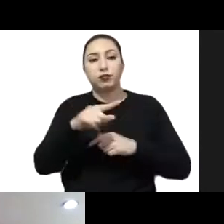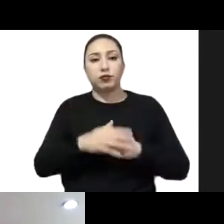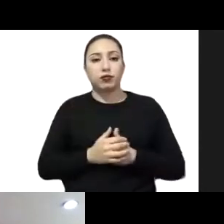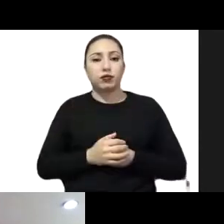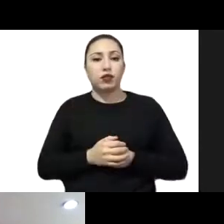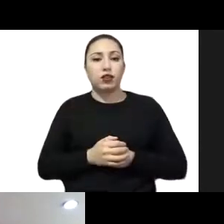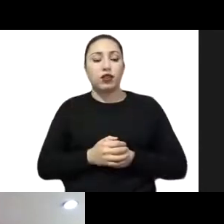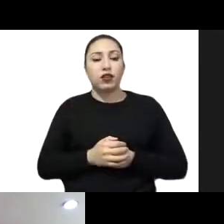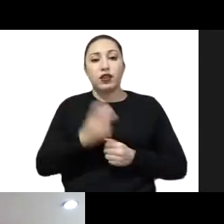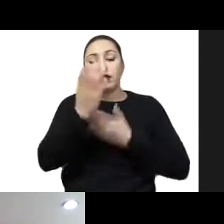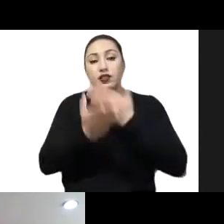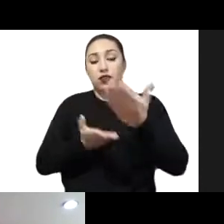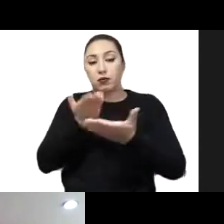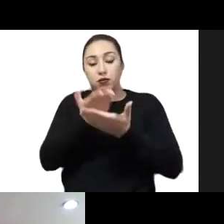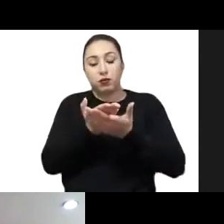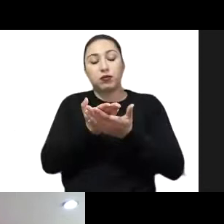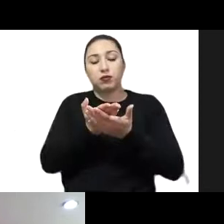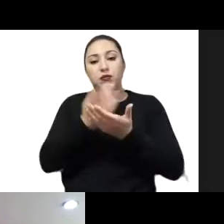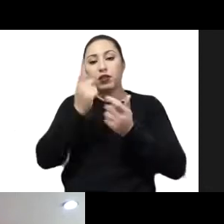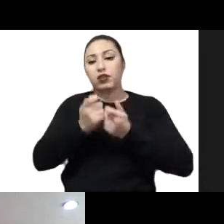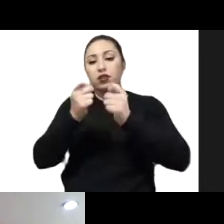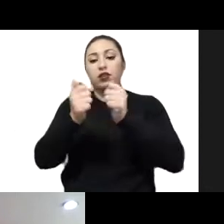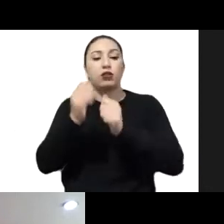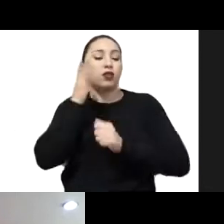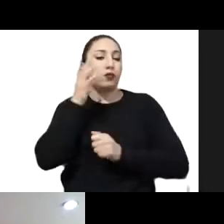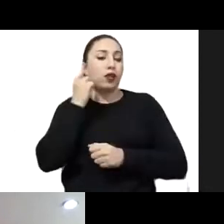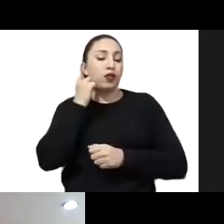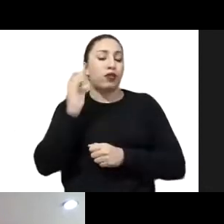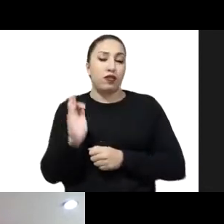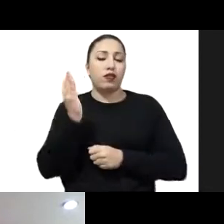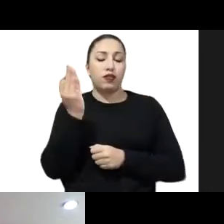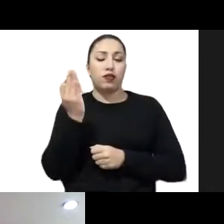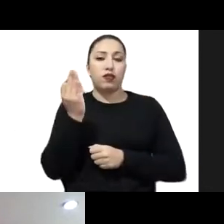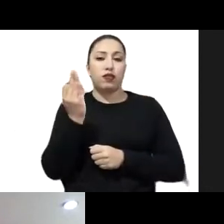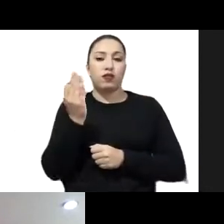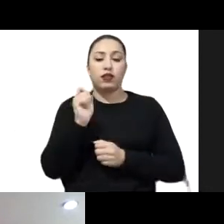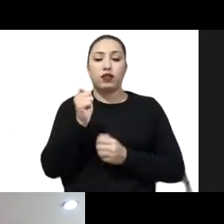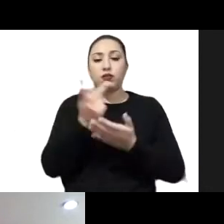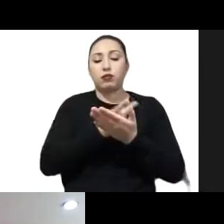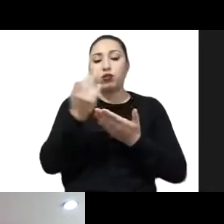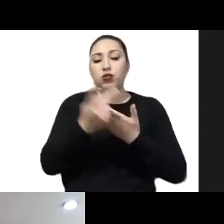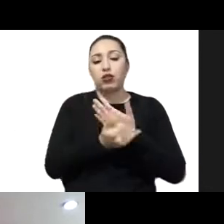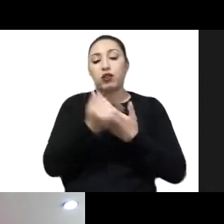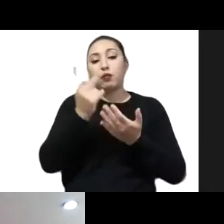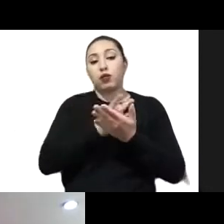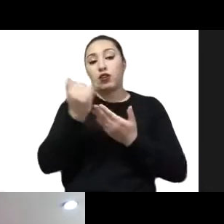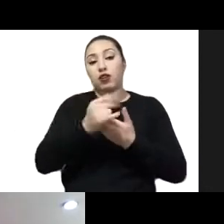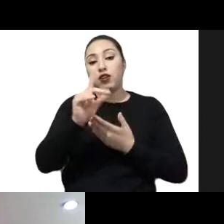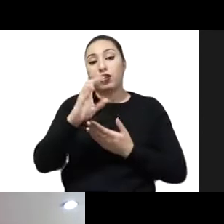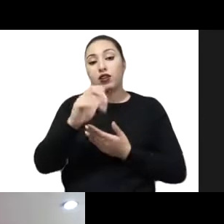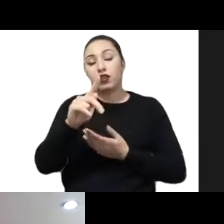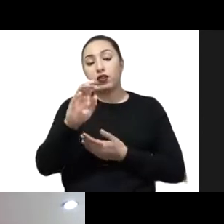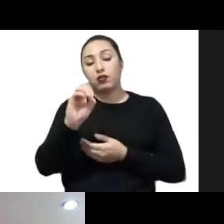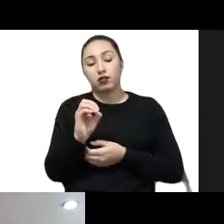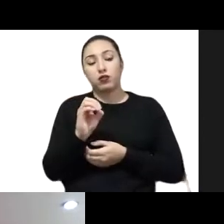presente iniciativa con proyecto de decreto será presentada ante la Cámara de Diputados del Honorable Congreso de la Unión